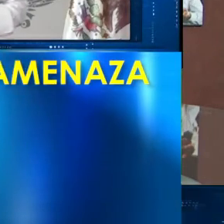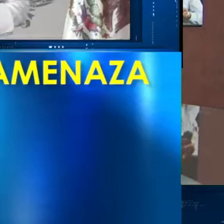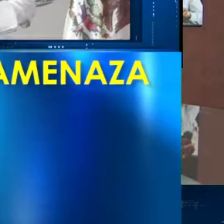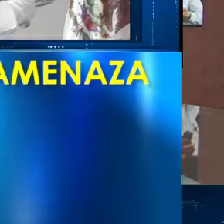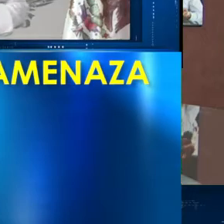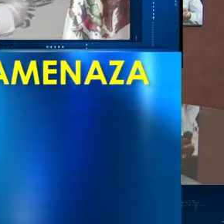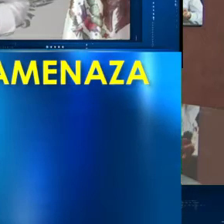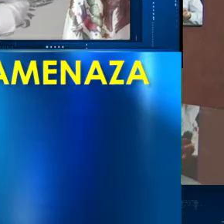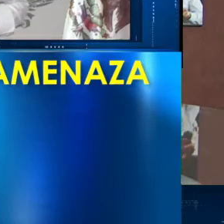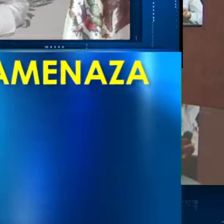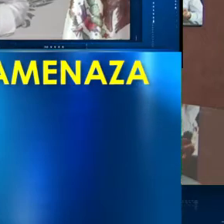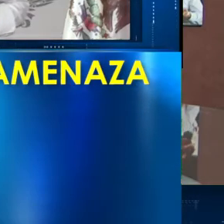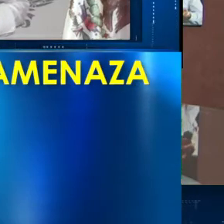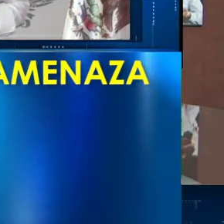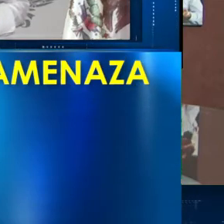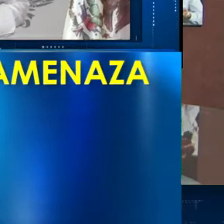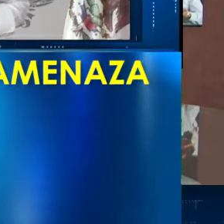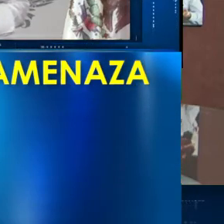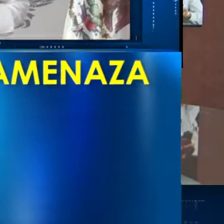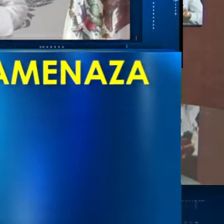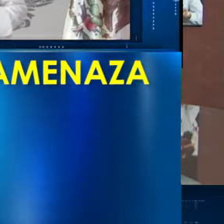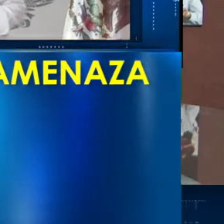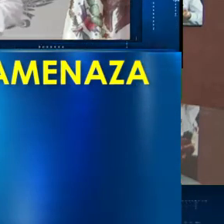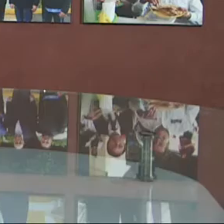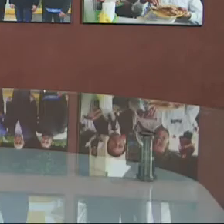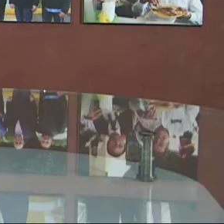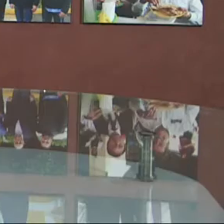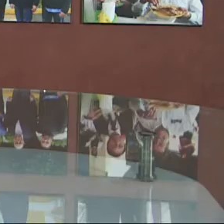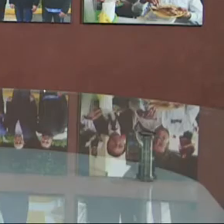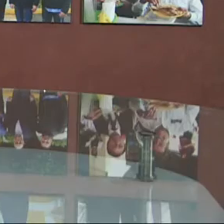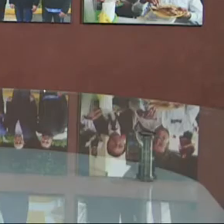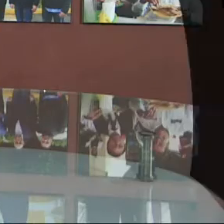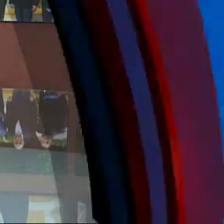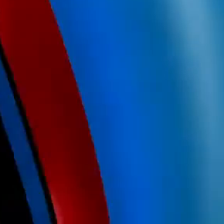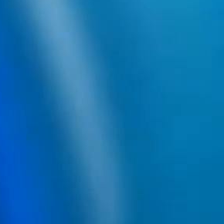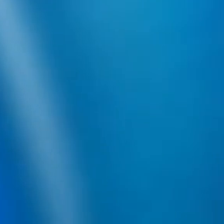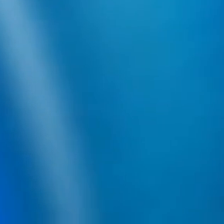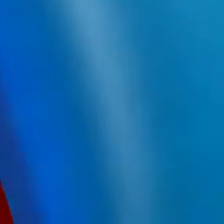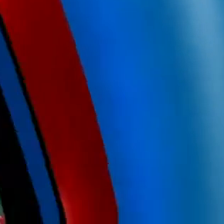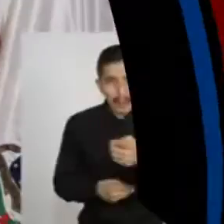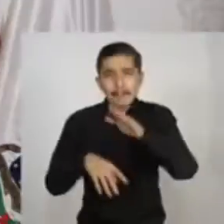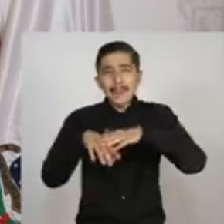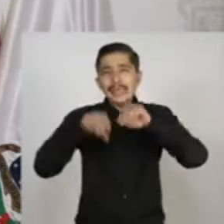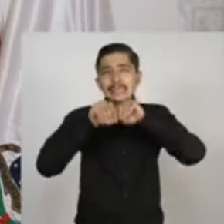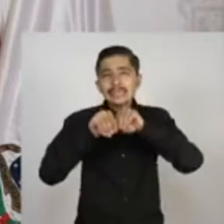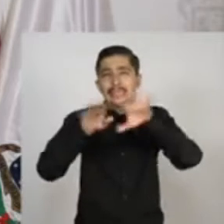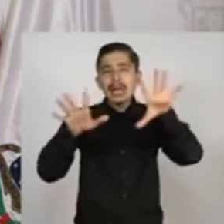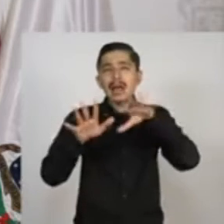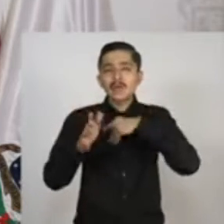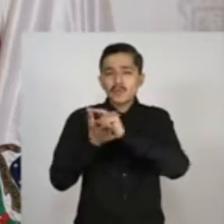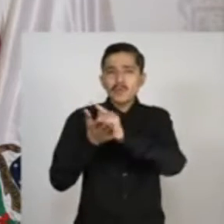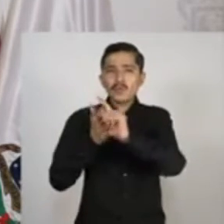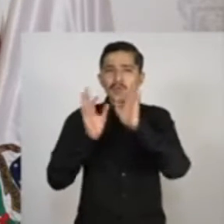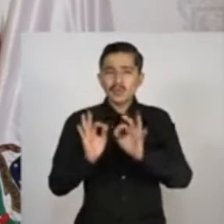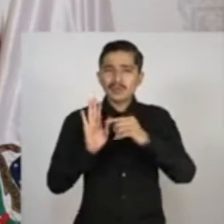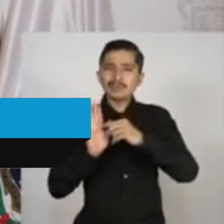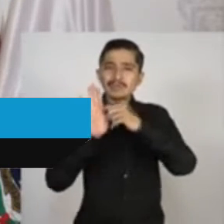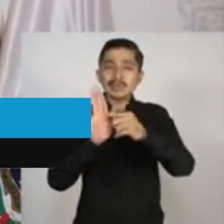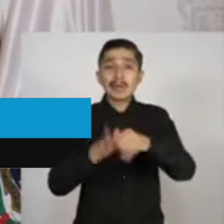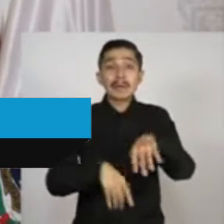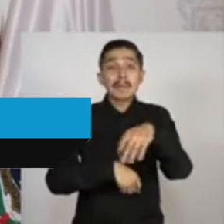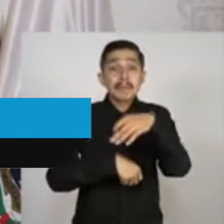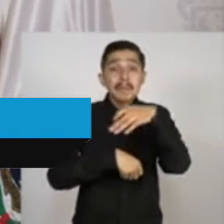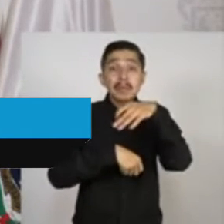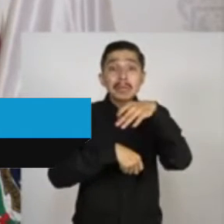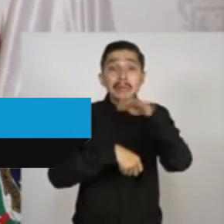medidas sanitarias de prevención y protección. Como lo dije la semana pasada, las cifras